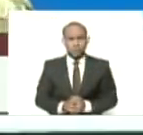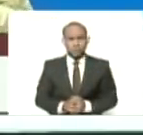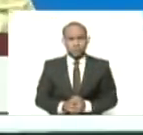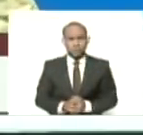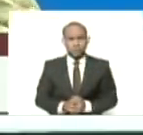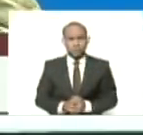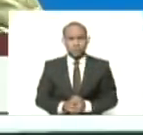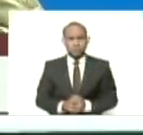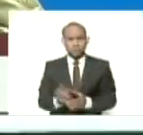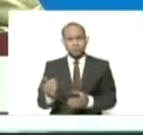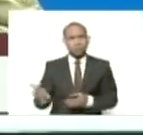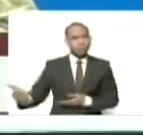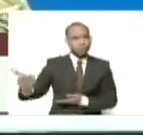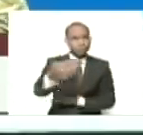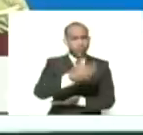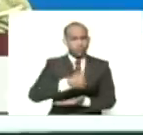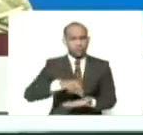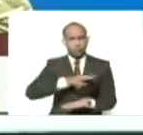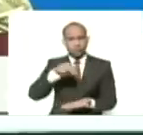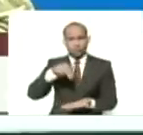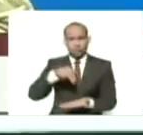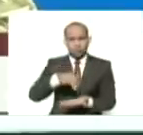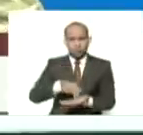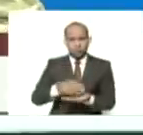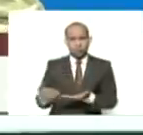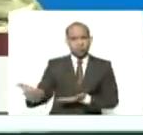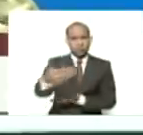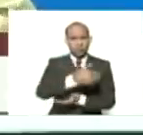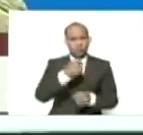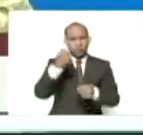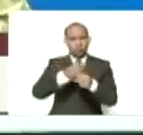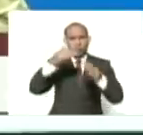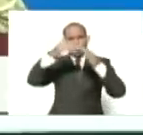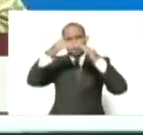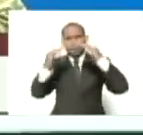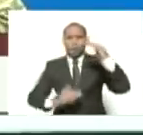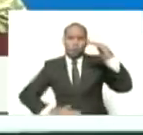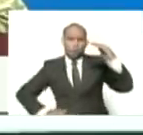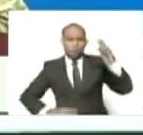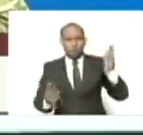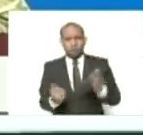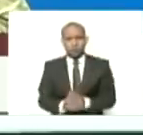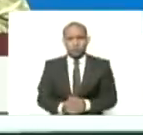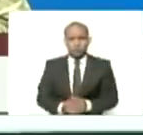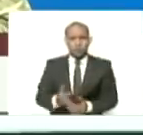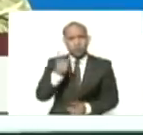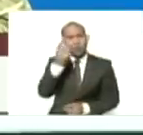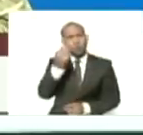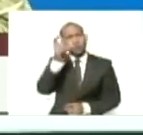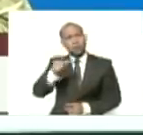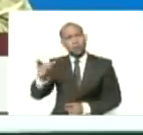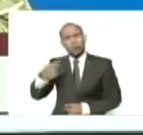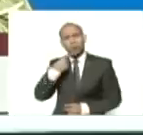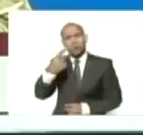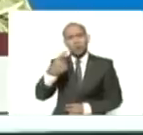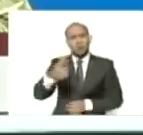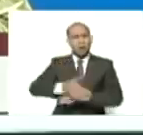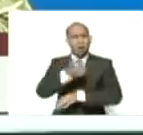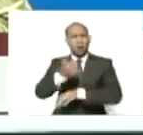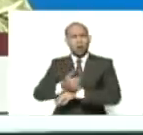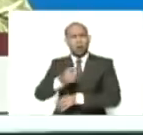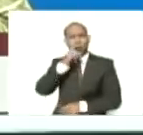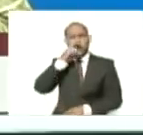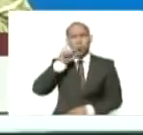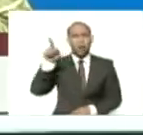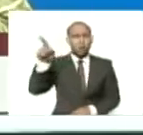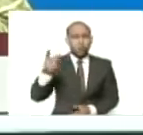el ingreso nacional, el ingreso de los trabajadores que se vino a menos. Y hay gente que me echa la culpa a mí. No, que los ingresos se